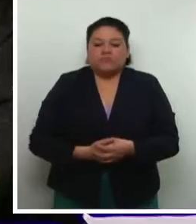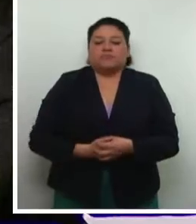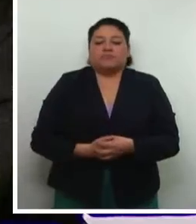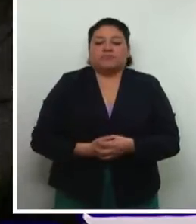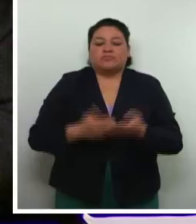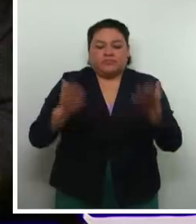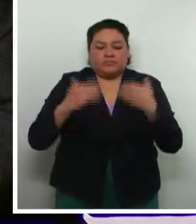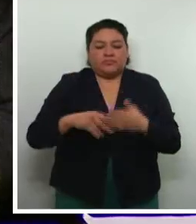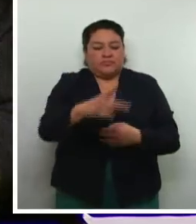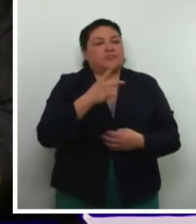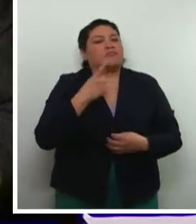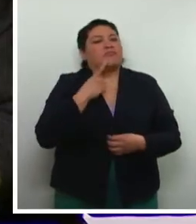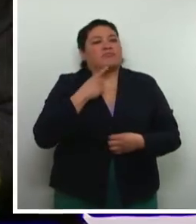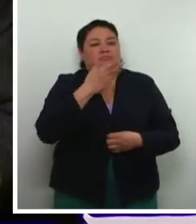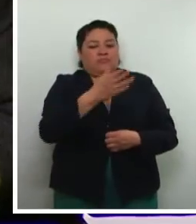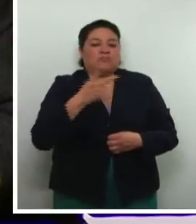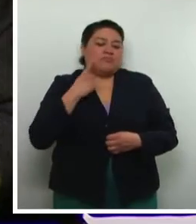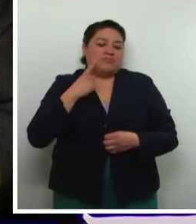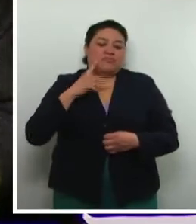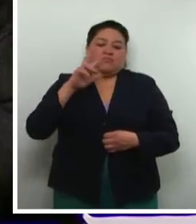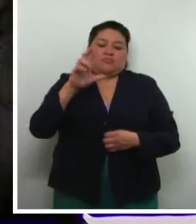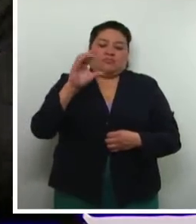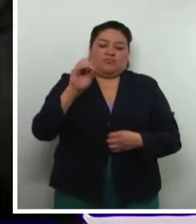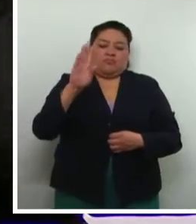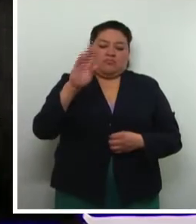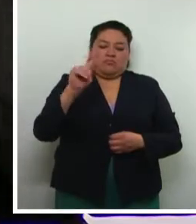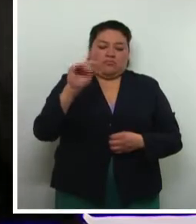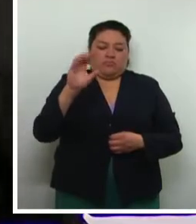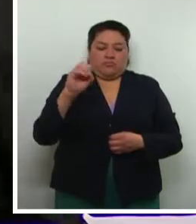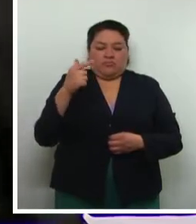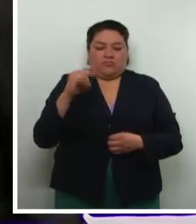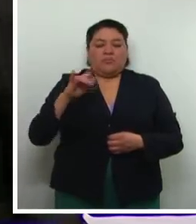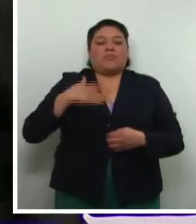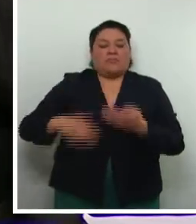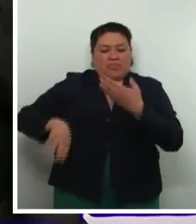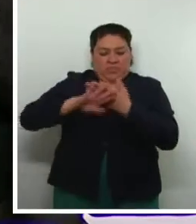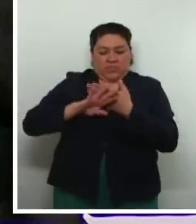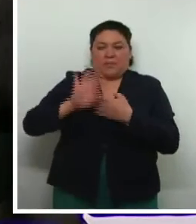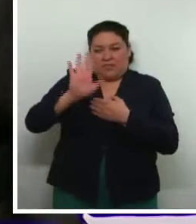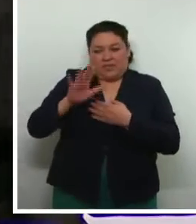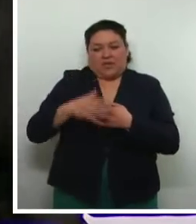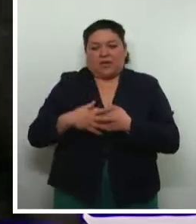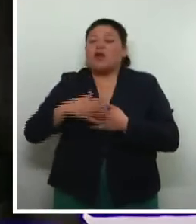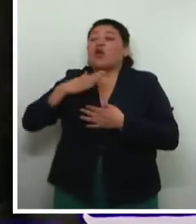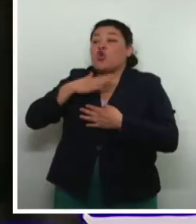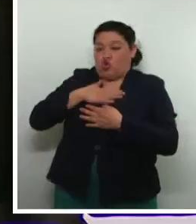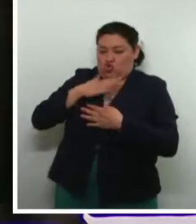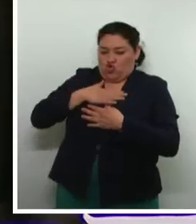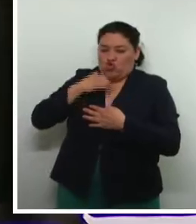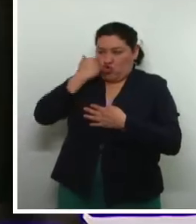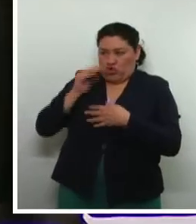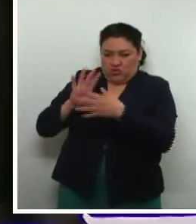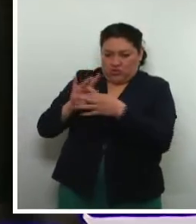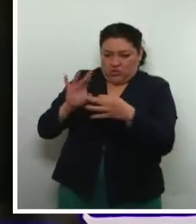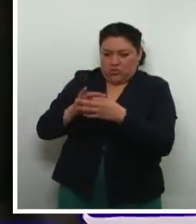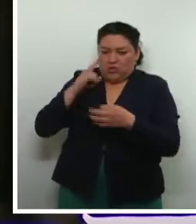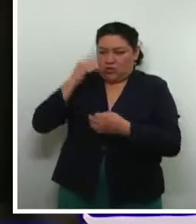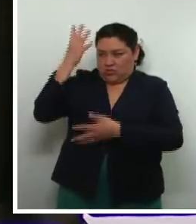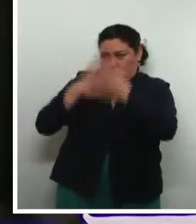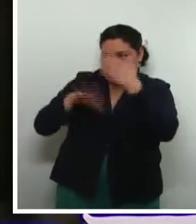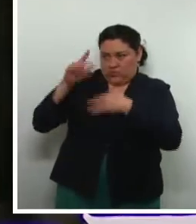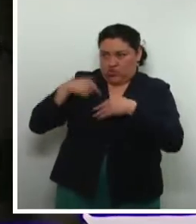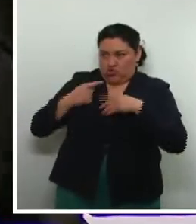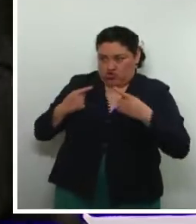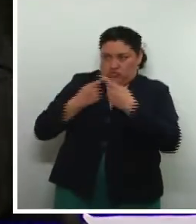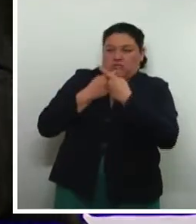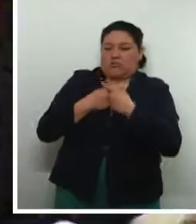Sí, por alusiones personales, el diputado Roberto Gil. Le quiero hacer la aclaración que no hay contradicción en mi votación,